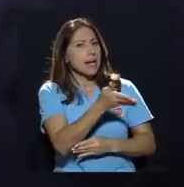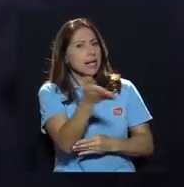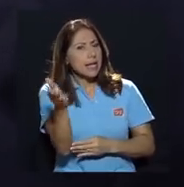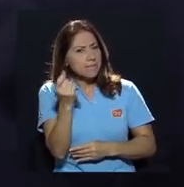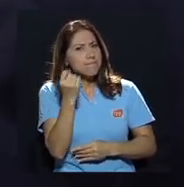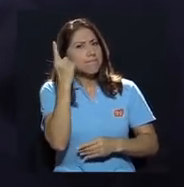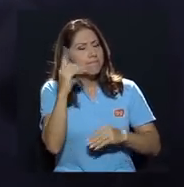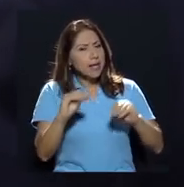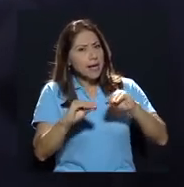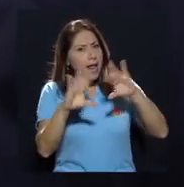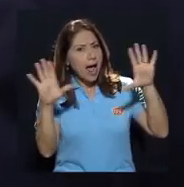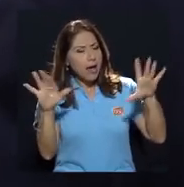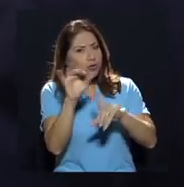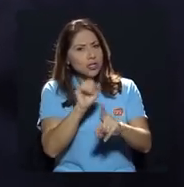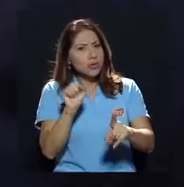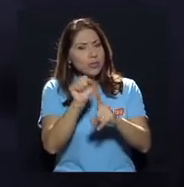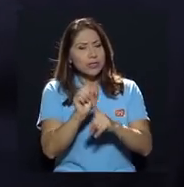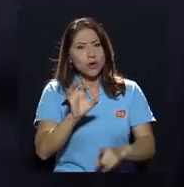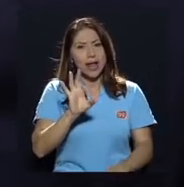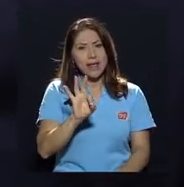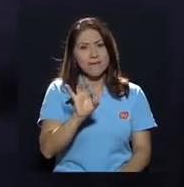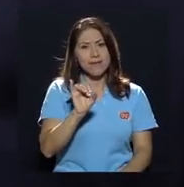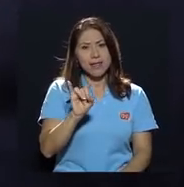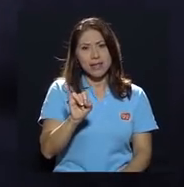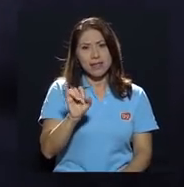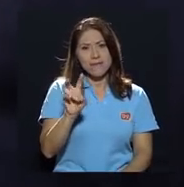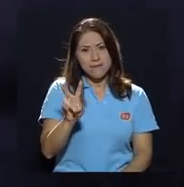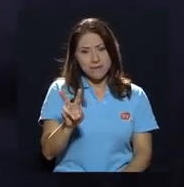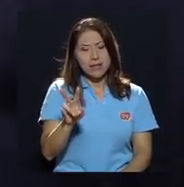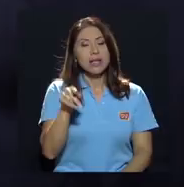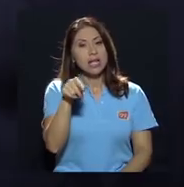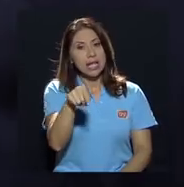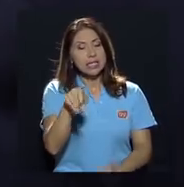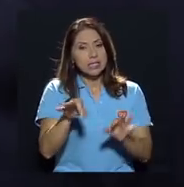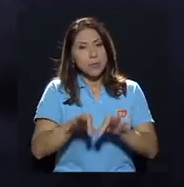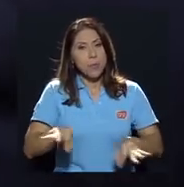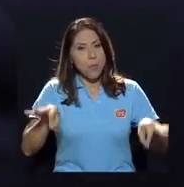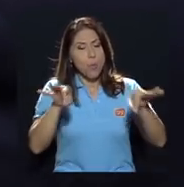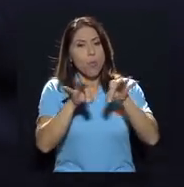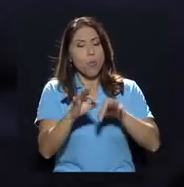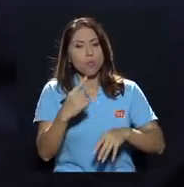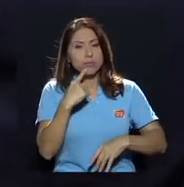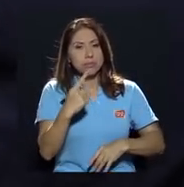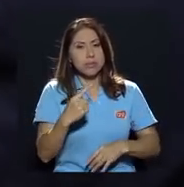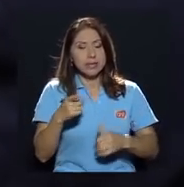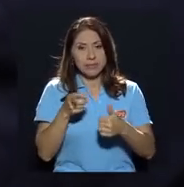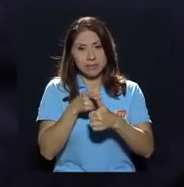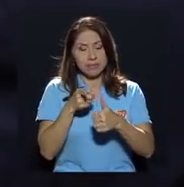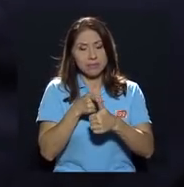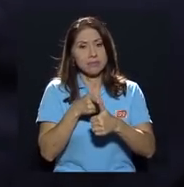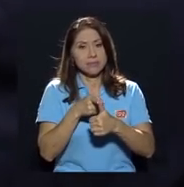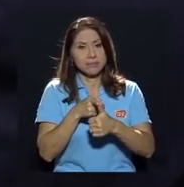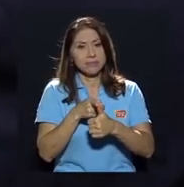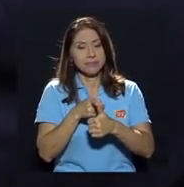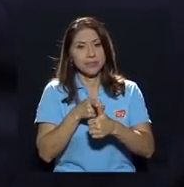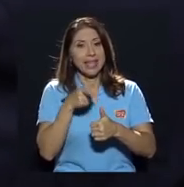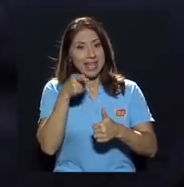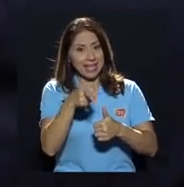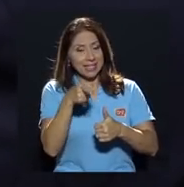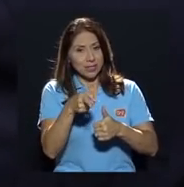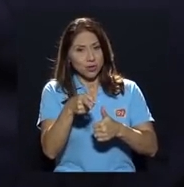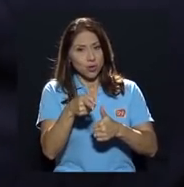que la audiencia tenga más claro el panorama de la fertilización in vitro es importante destacar que primero esto